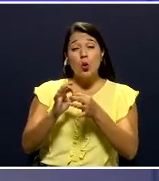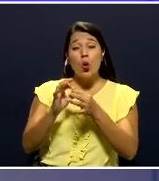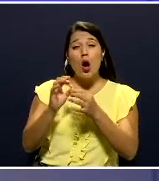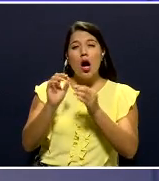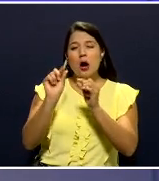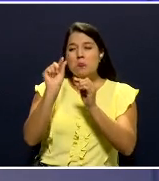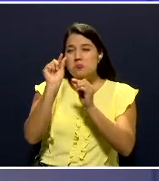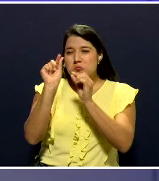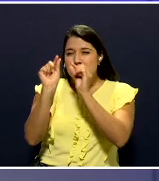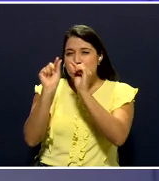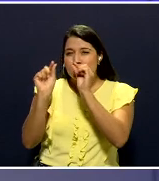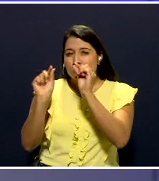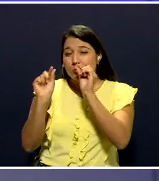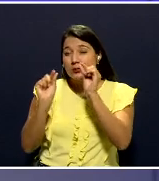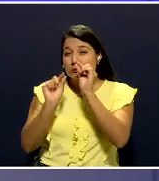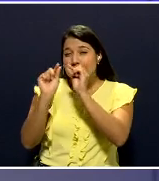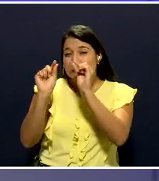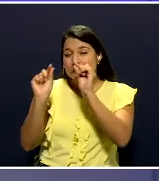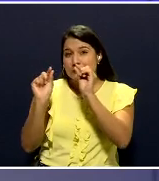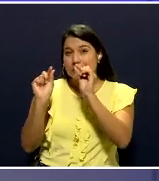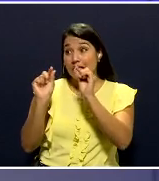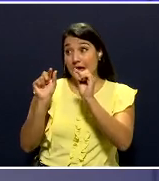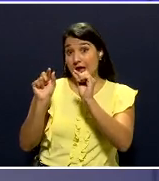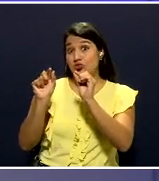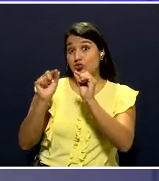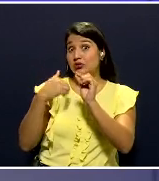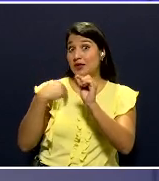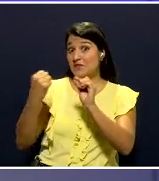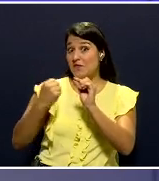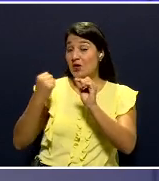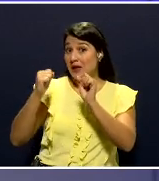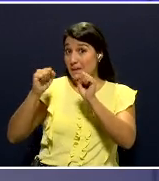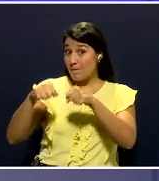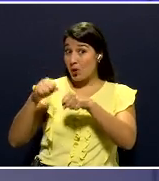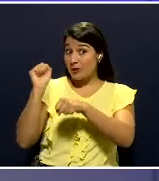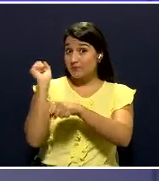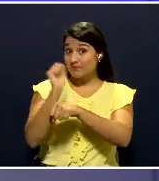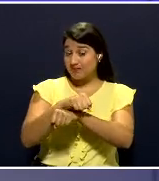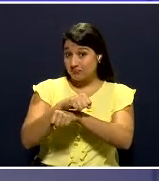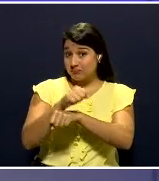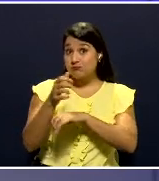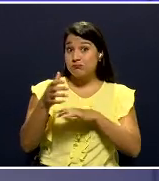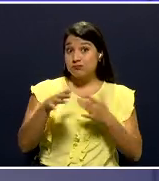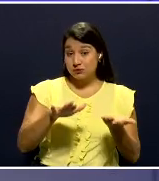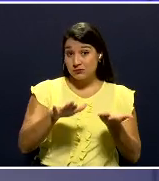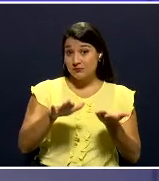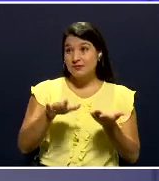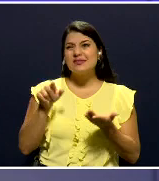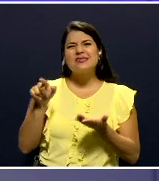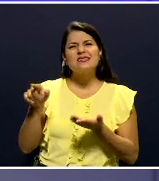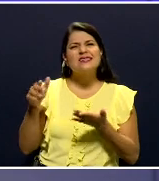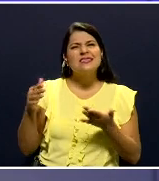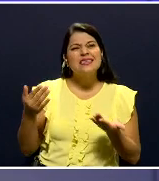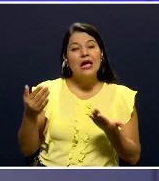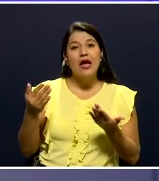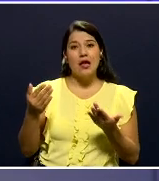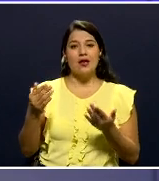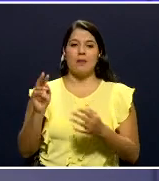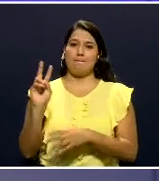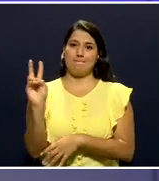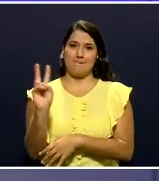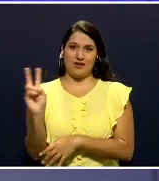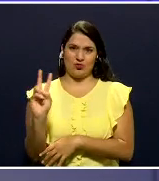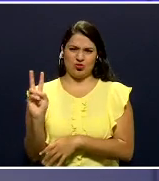microscópicos diminutos y letales que se han convertido en el tema del momento, los virus. ¿Qué son los